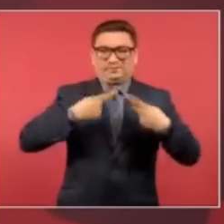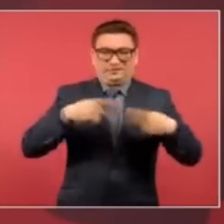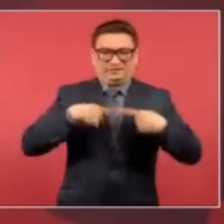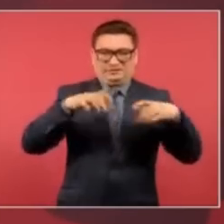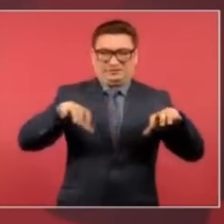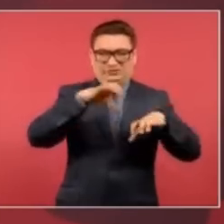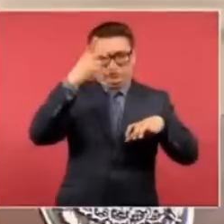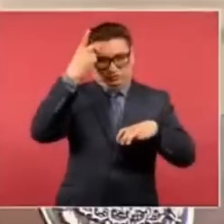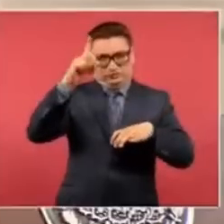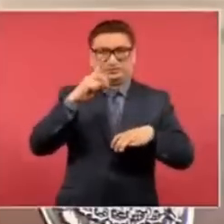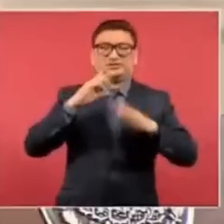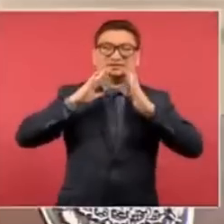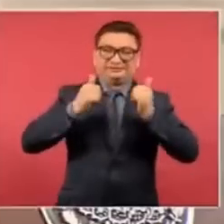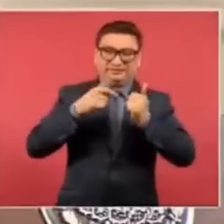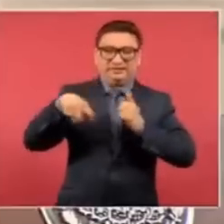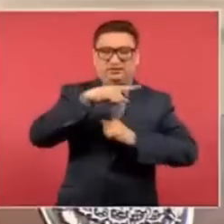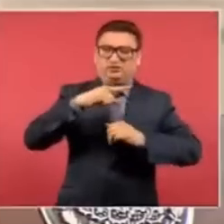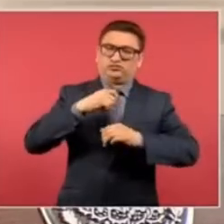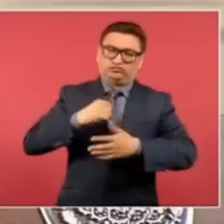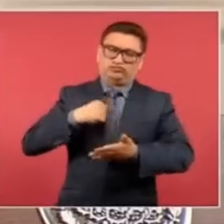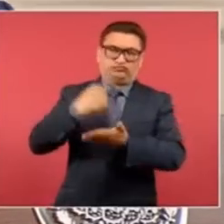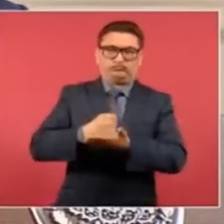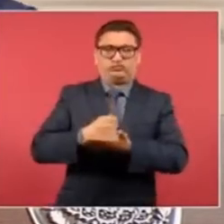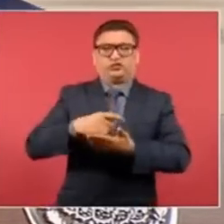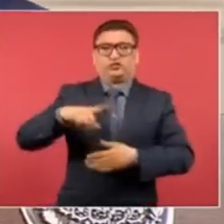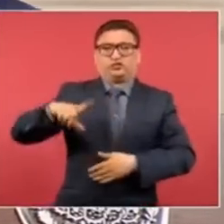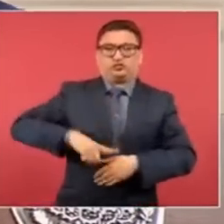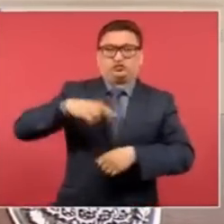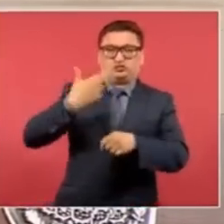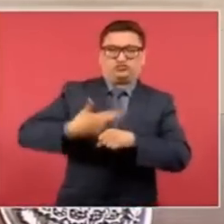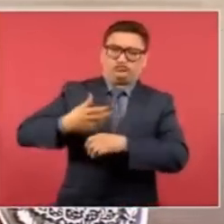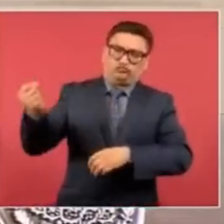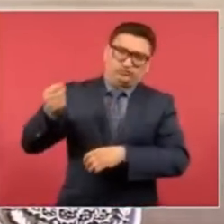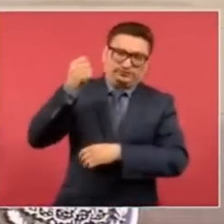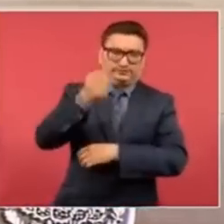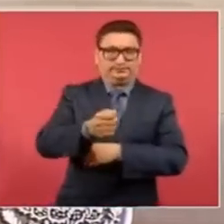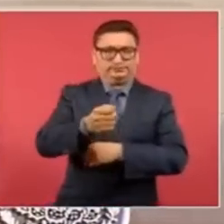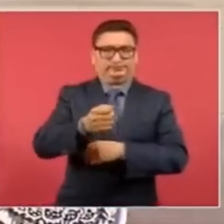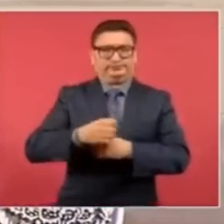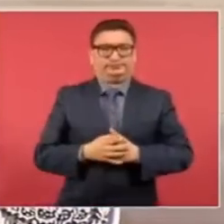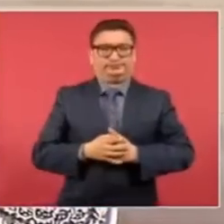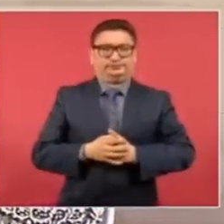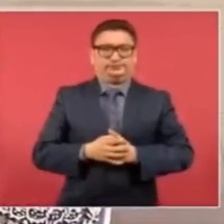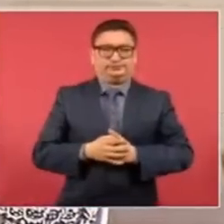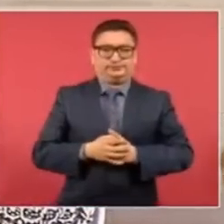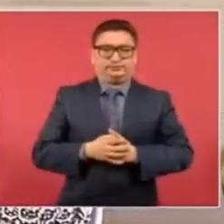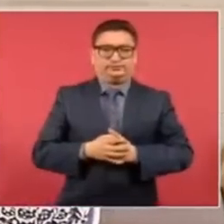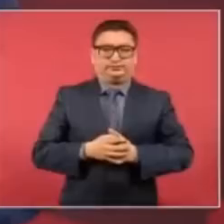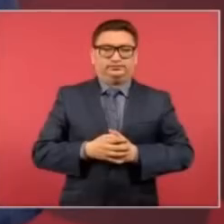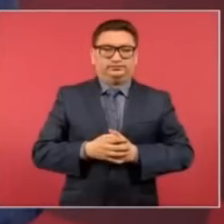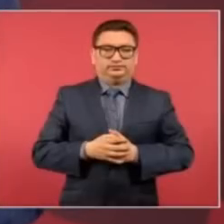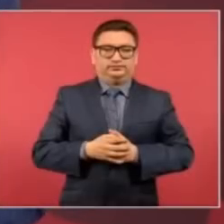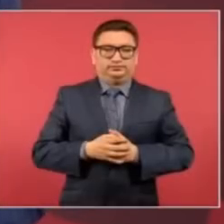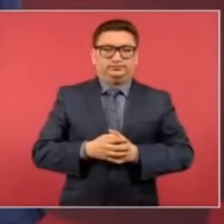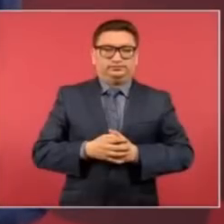En análisis, los juristas han dicho que es un derecho del presidente López Obrador, además, un derecho de